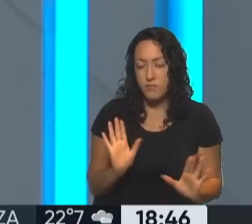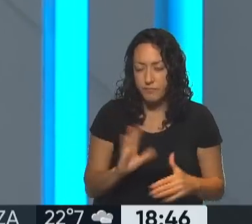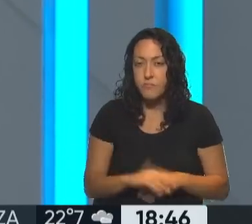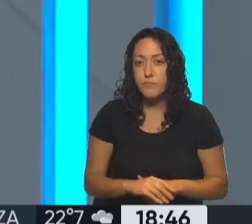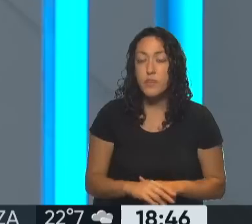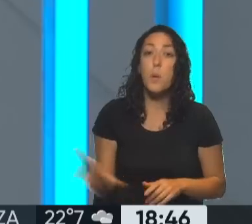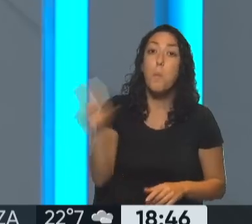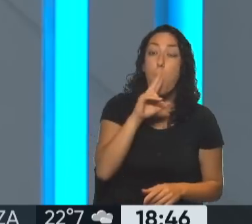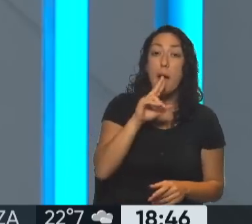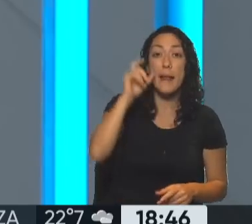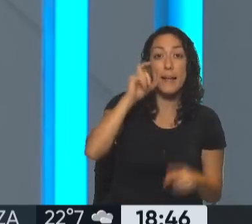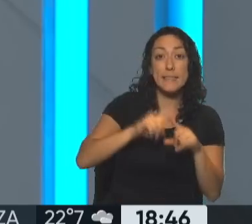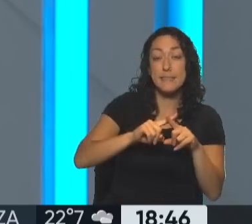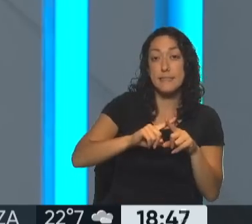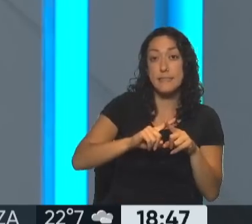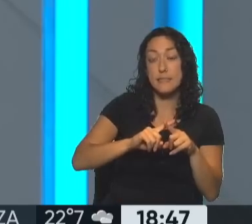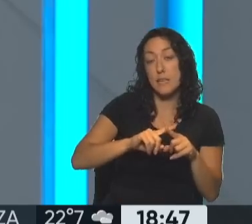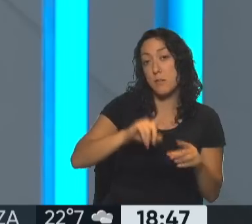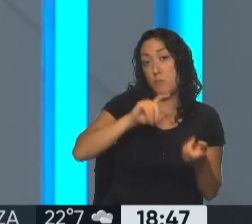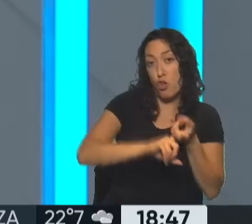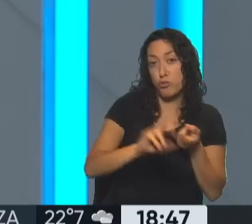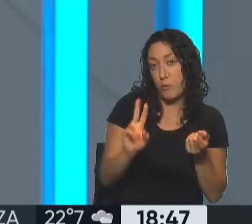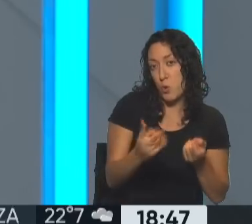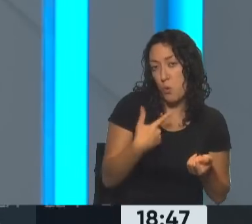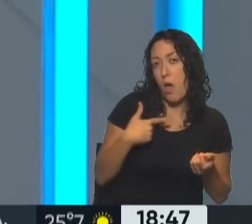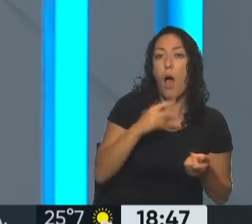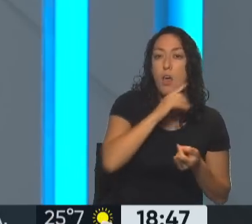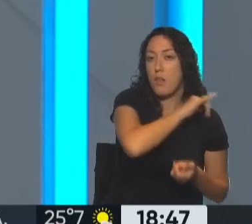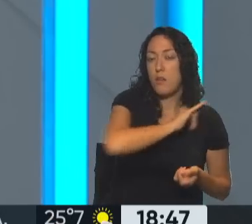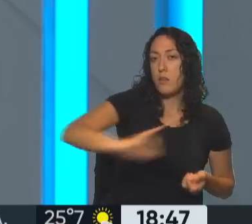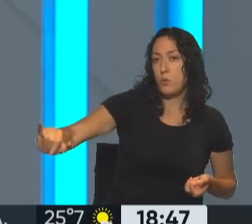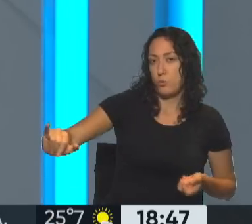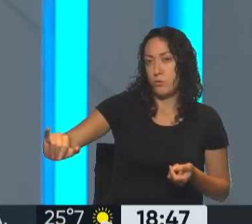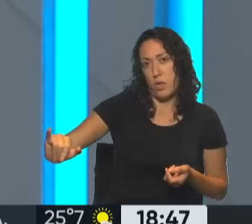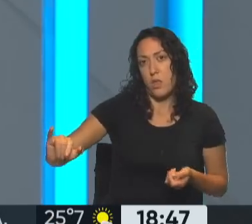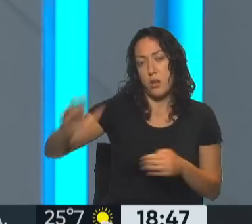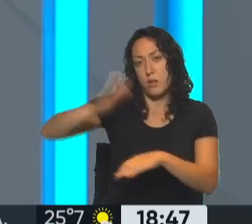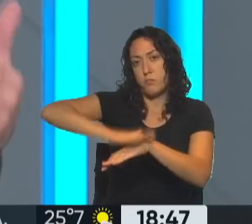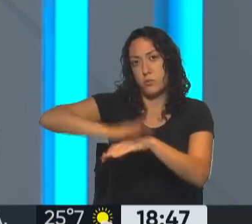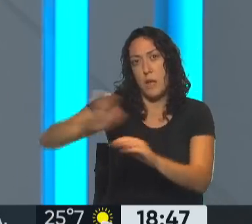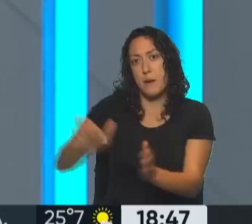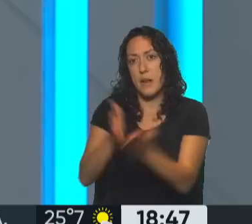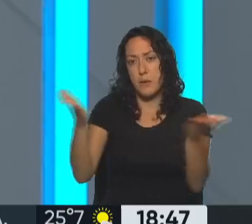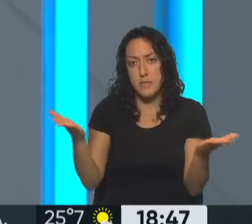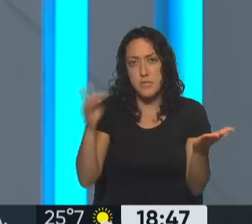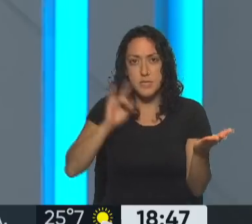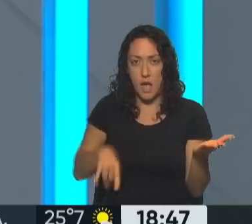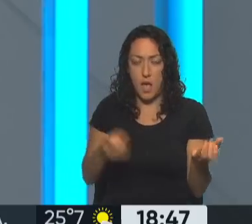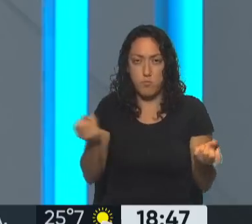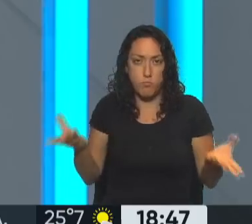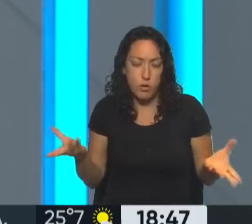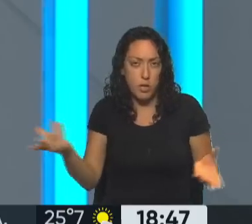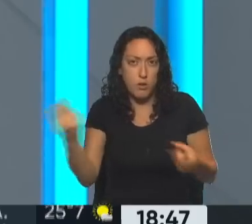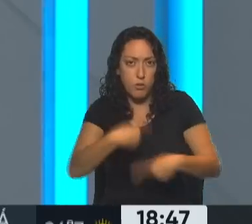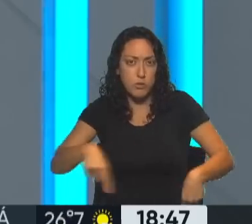inició demanda a la revista, al responsable editorial, porque se involucraron en esa intimidad de